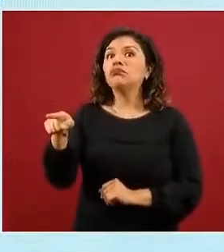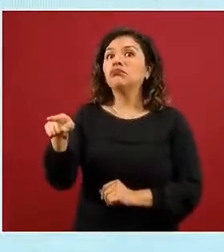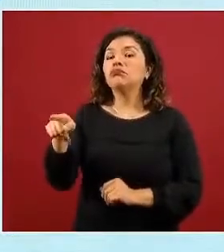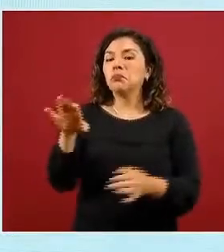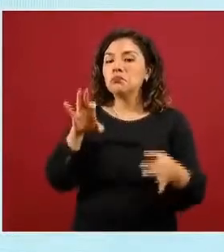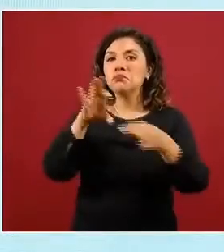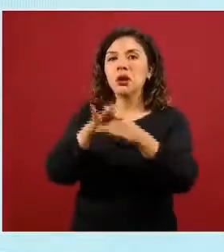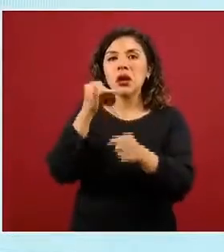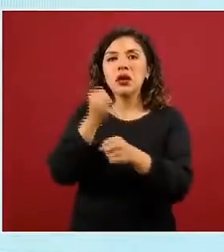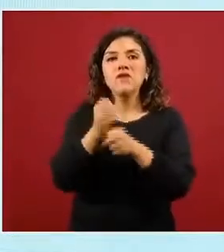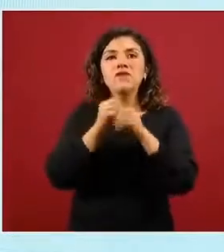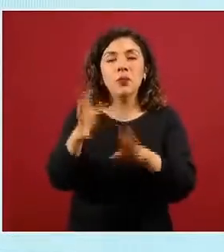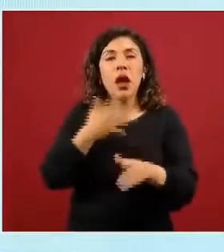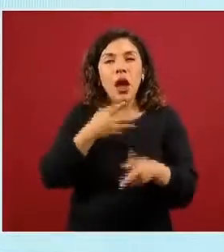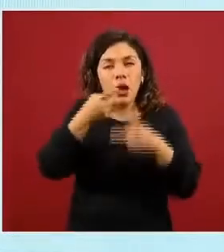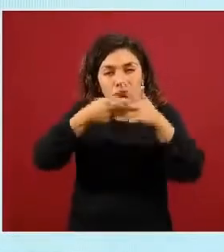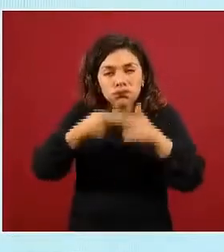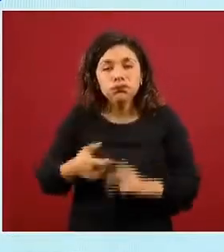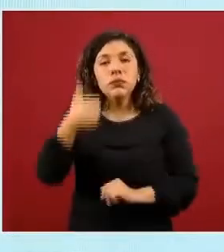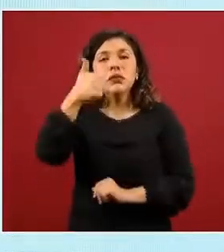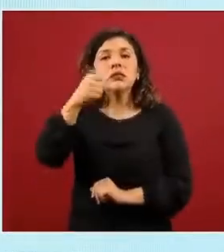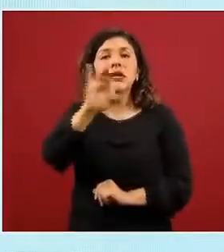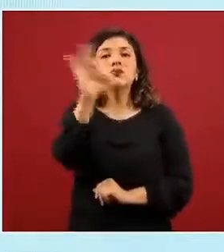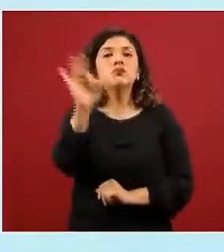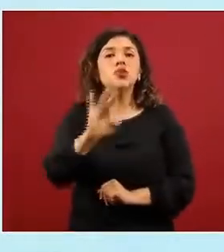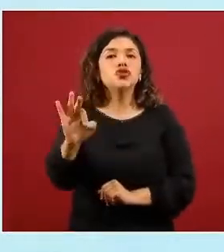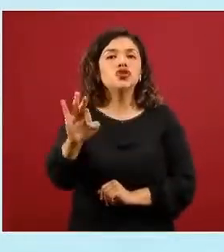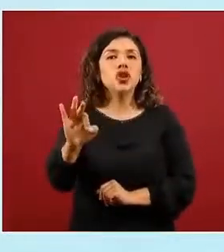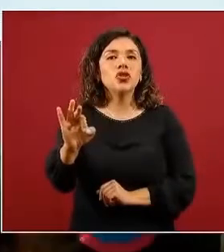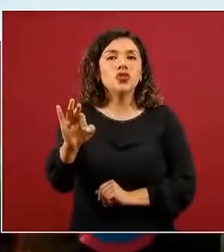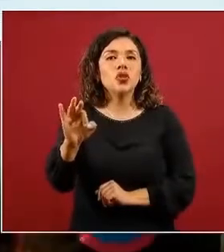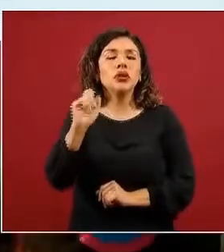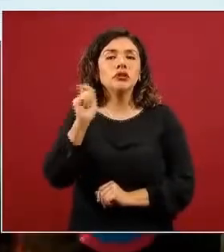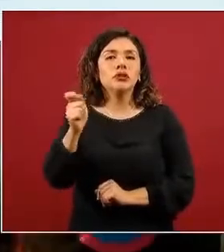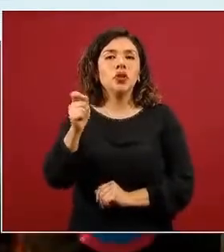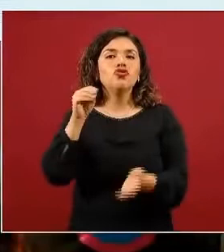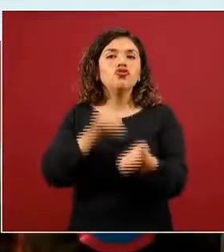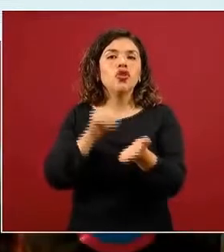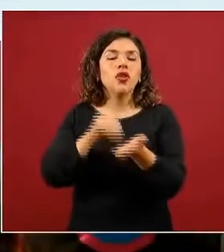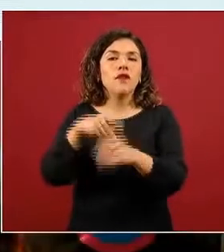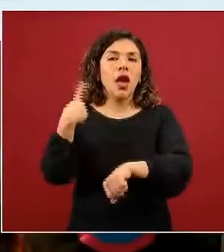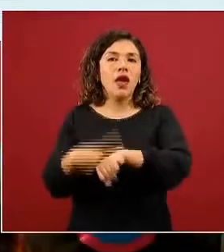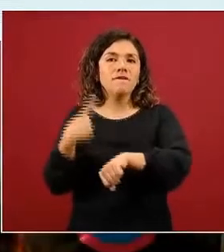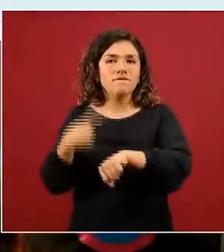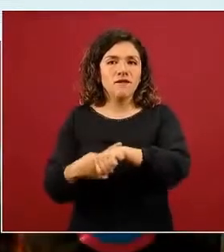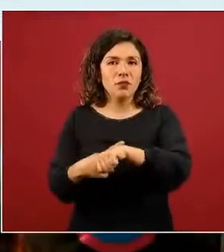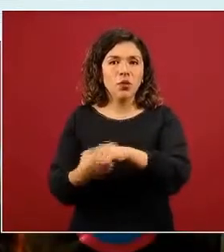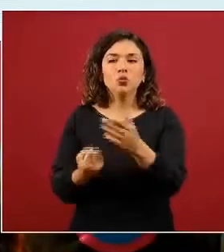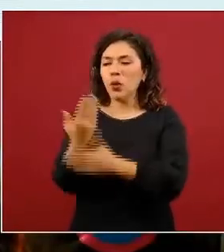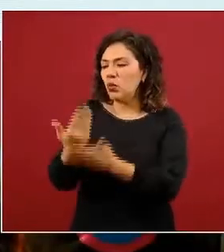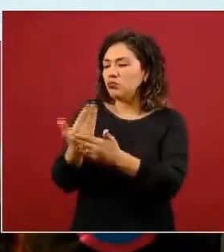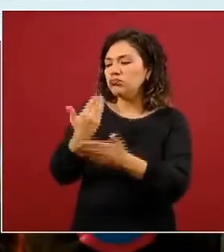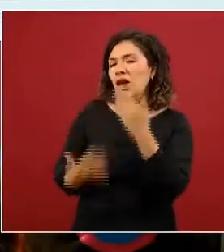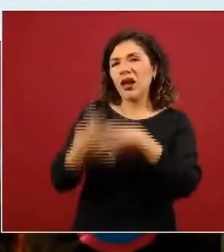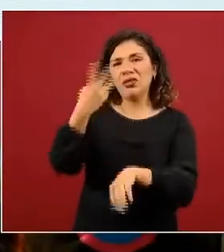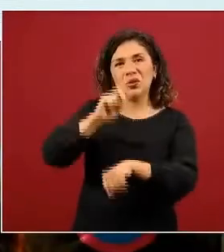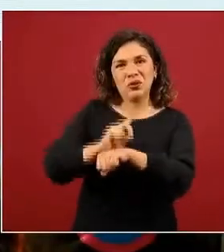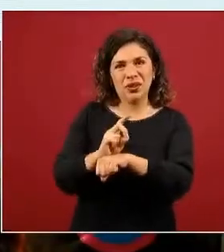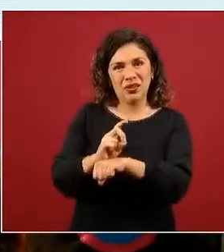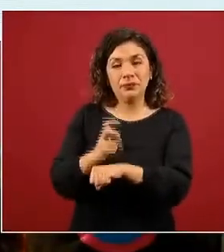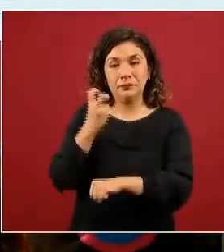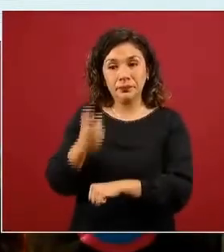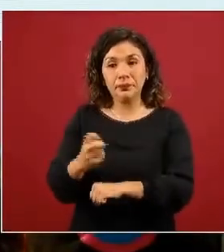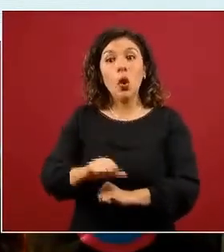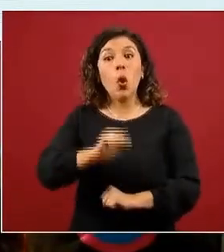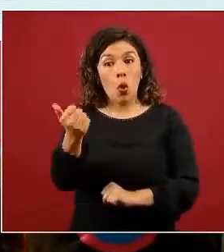los datos. 6% es el porcentaje de casos de los últimos 14 días.